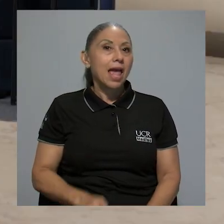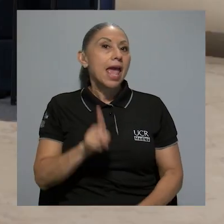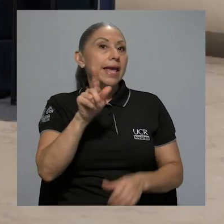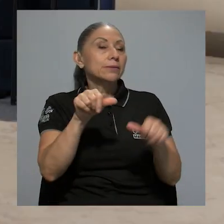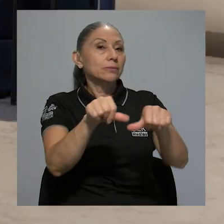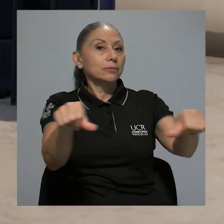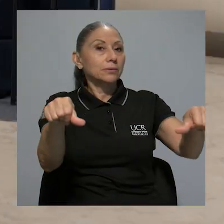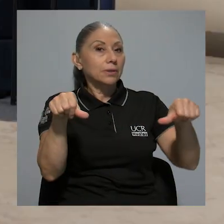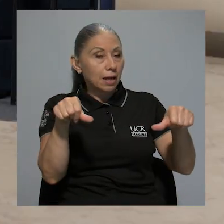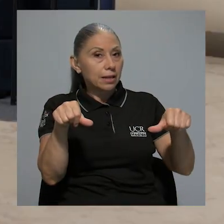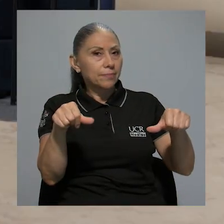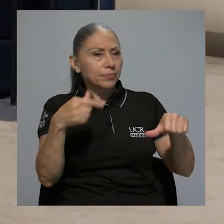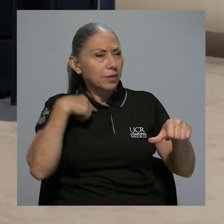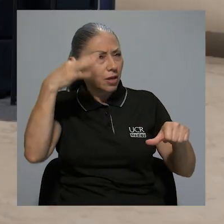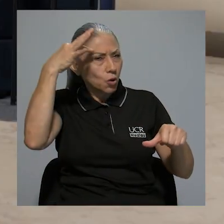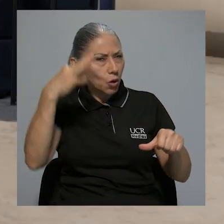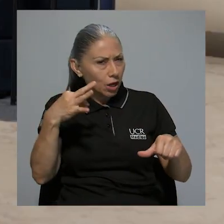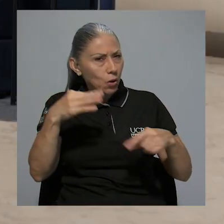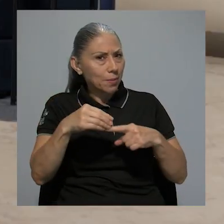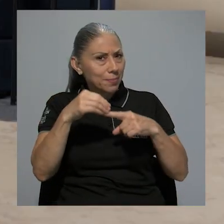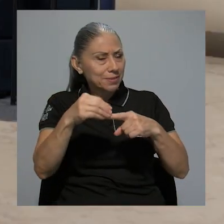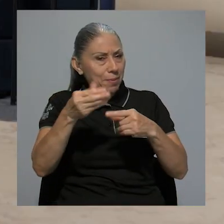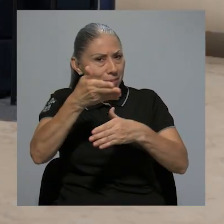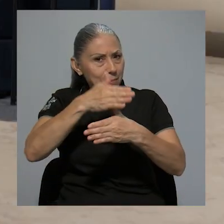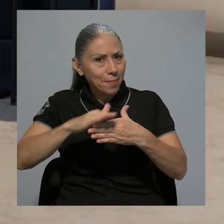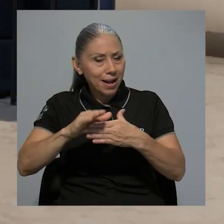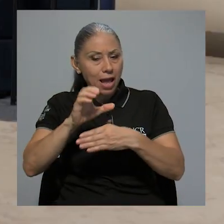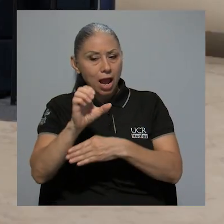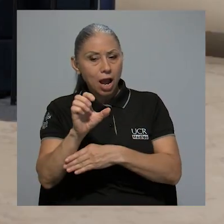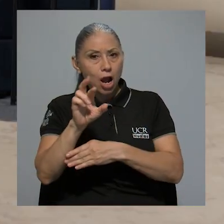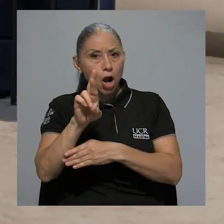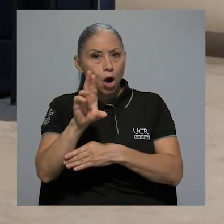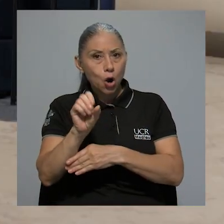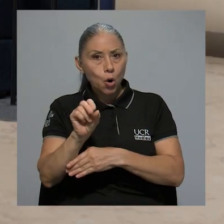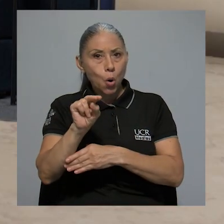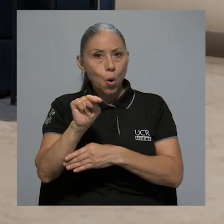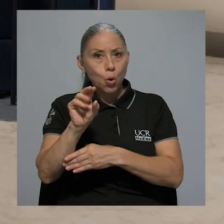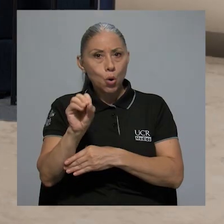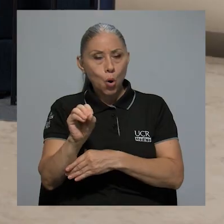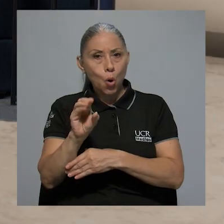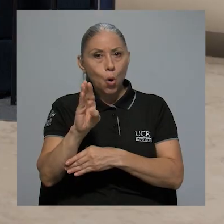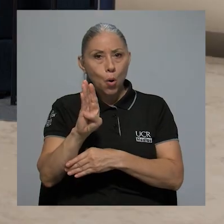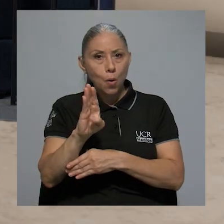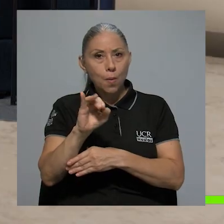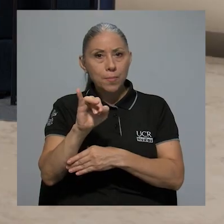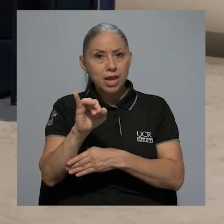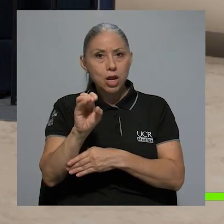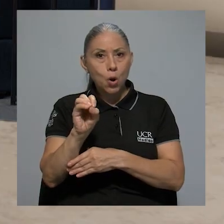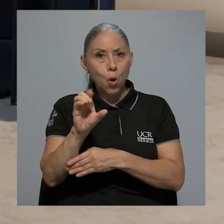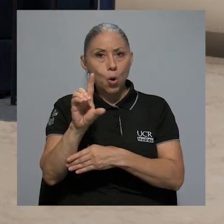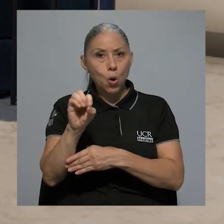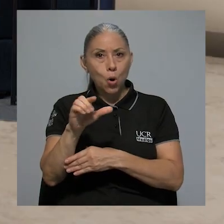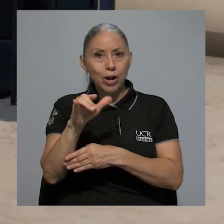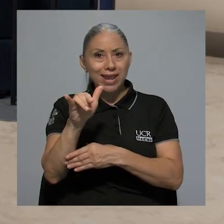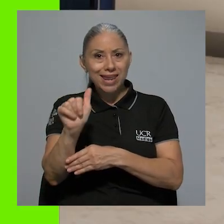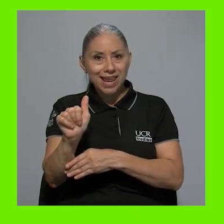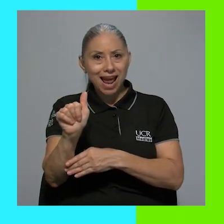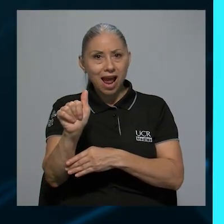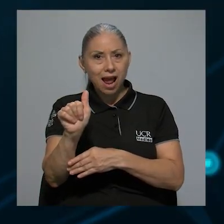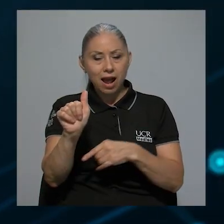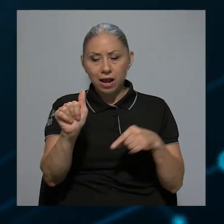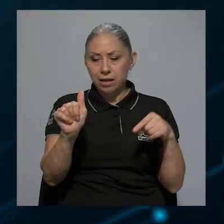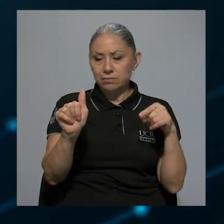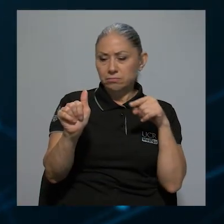Es un área en la que yo creo que sobre todo en la parte de cronobiología, que es un poco en donde se centra esta investigación.